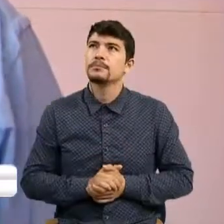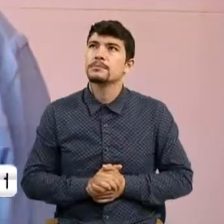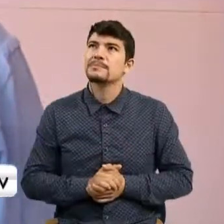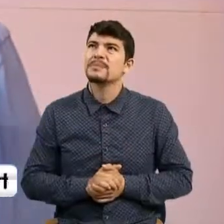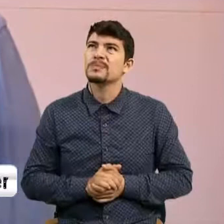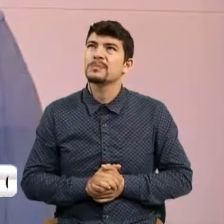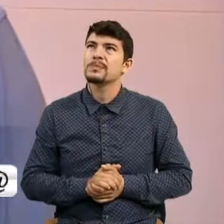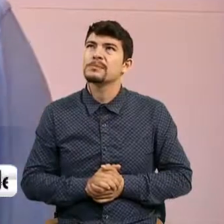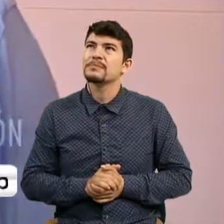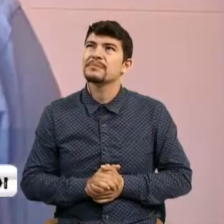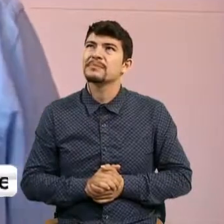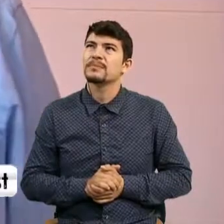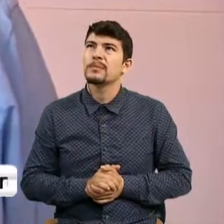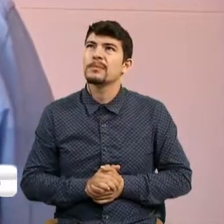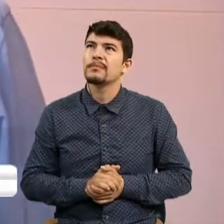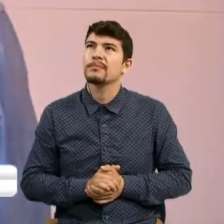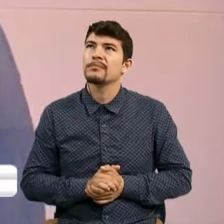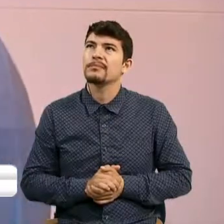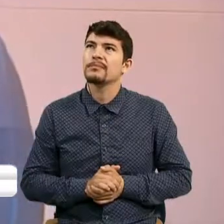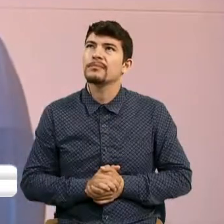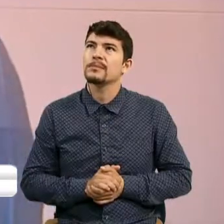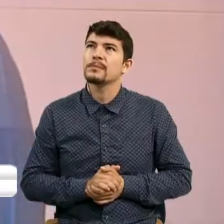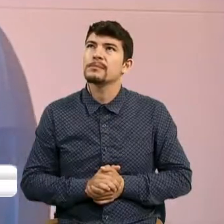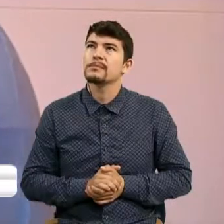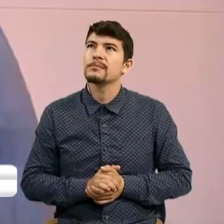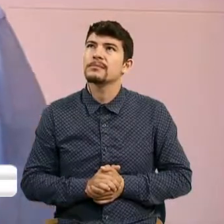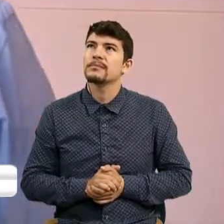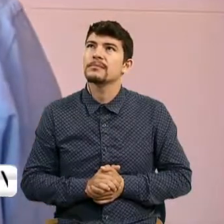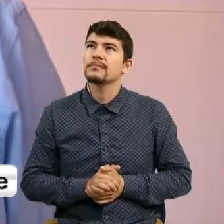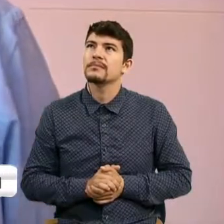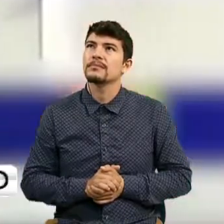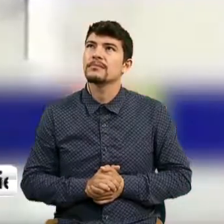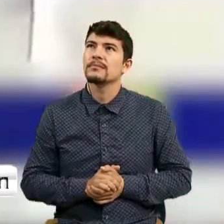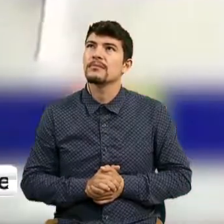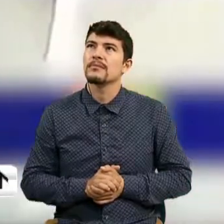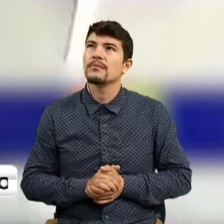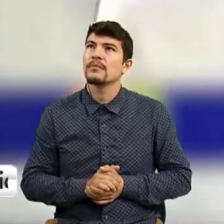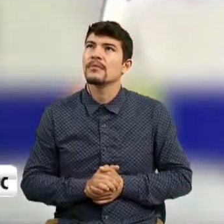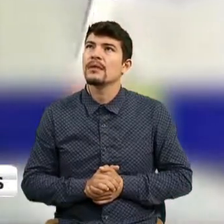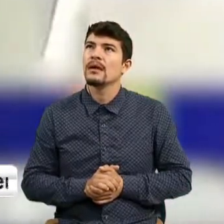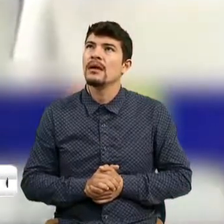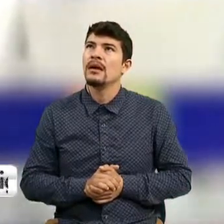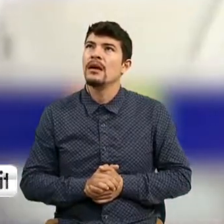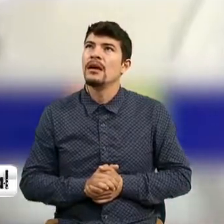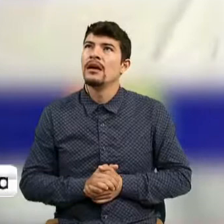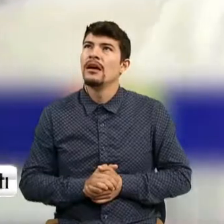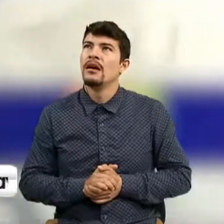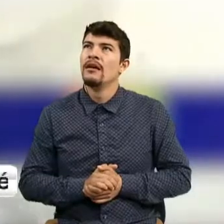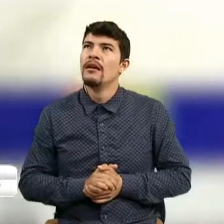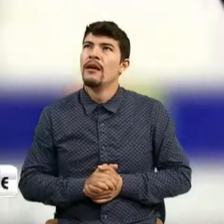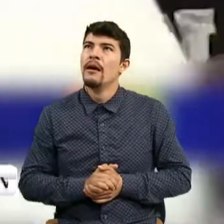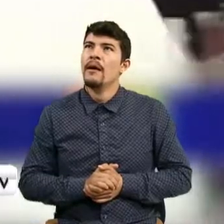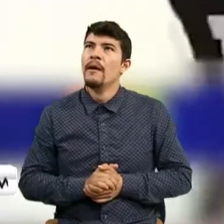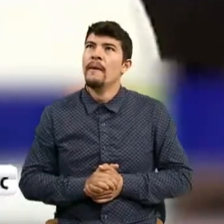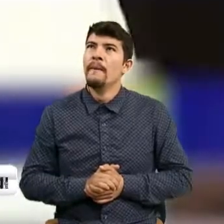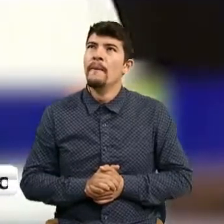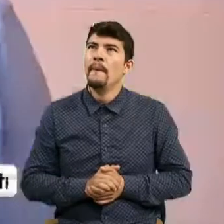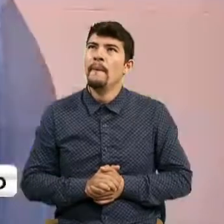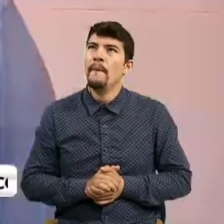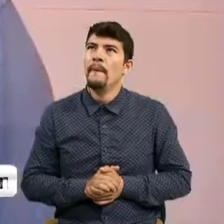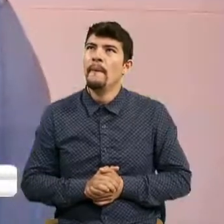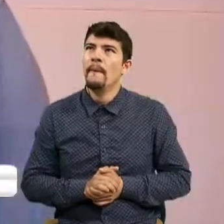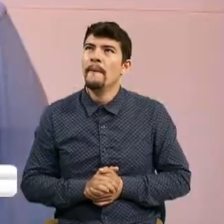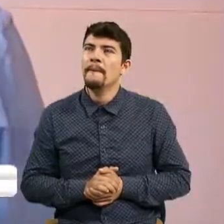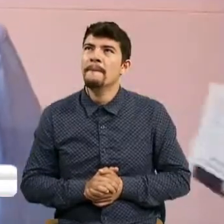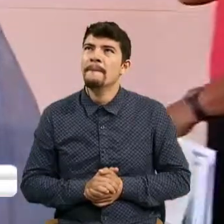es que se tapan, pero aquí lo que hubo fue que se destapó una situación y hay que aplaudir al fiscal general de la Nación